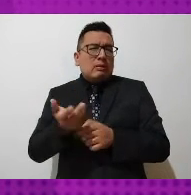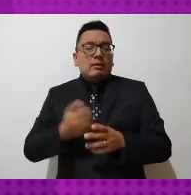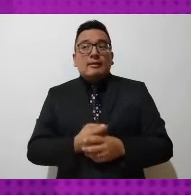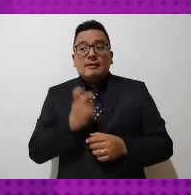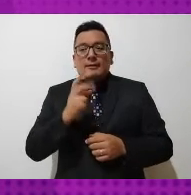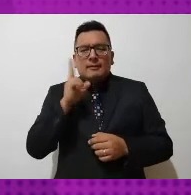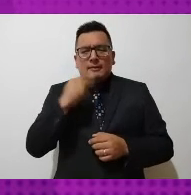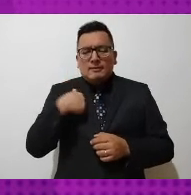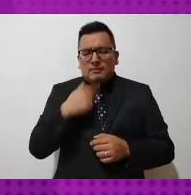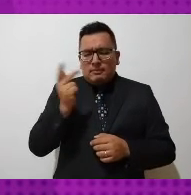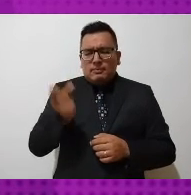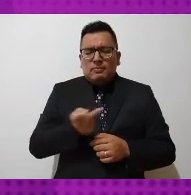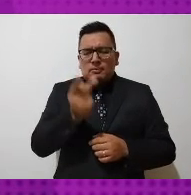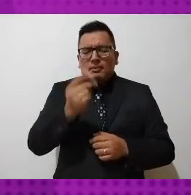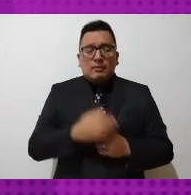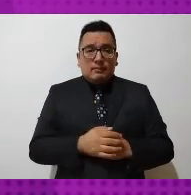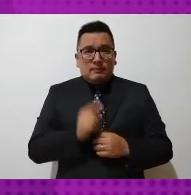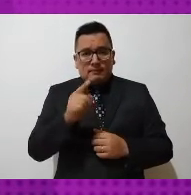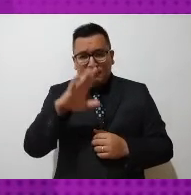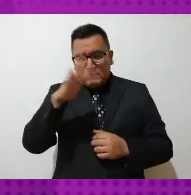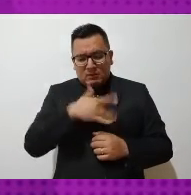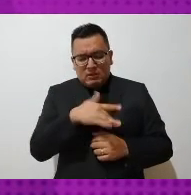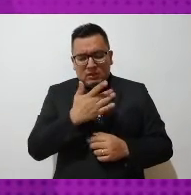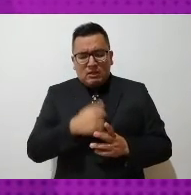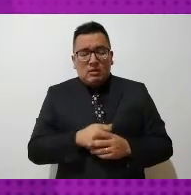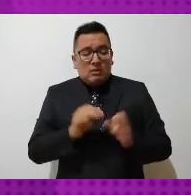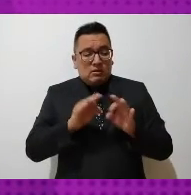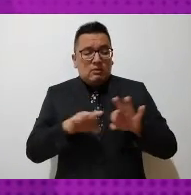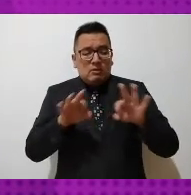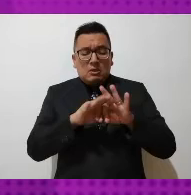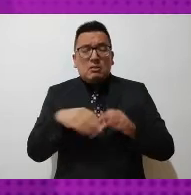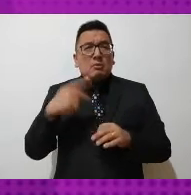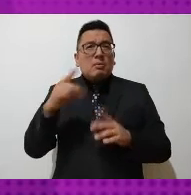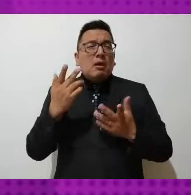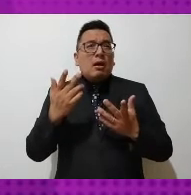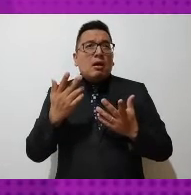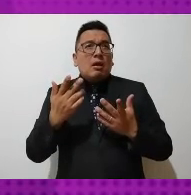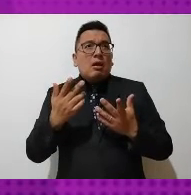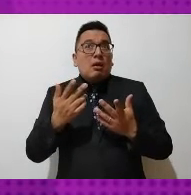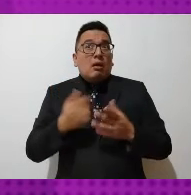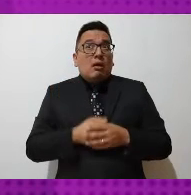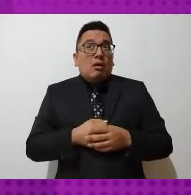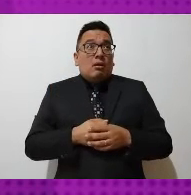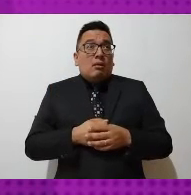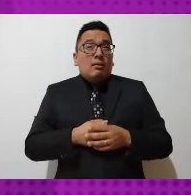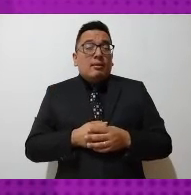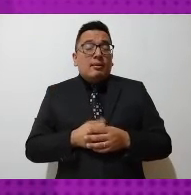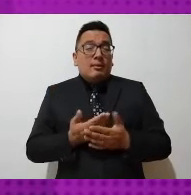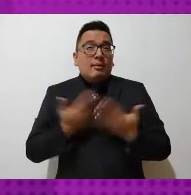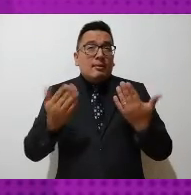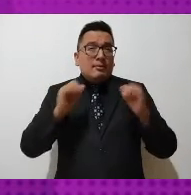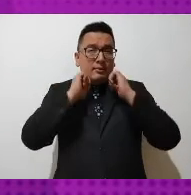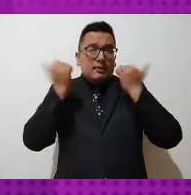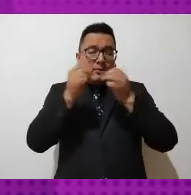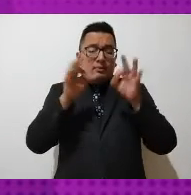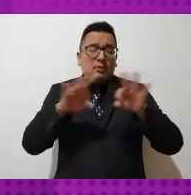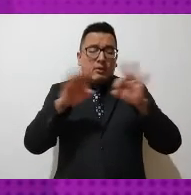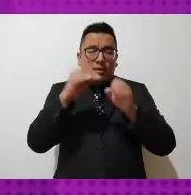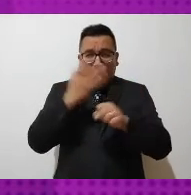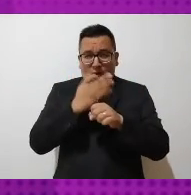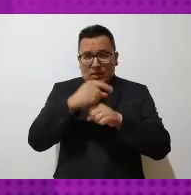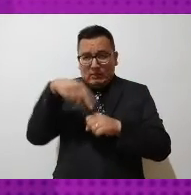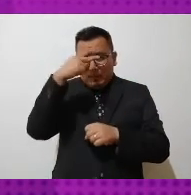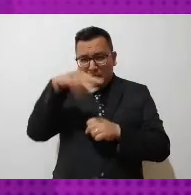te preguntaría, ¿por qué consideras que es importante esta organización en el contexto político actual que tenemos en